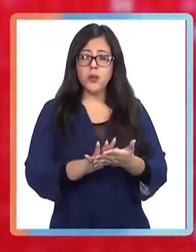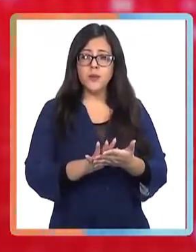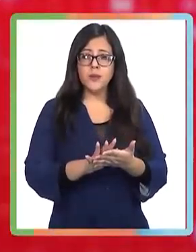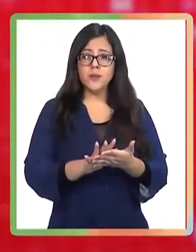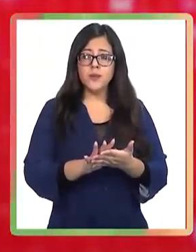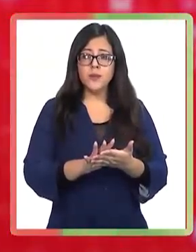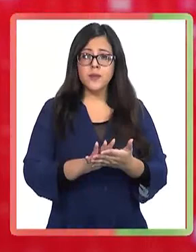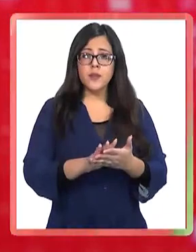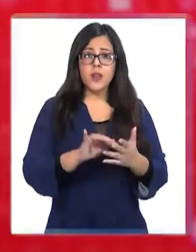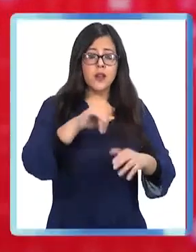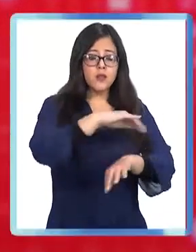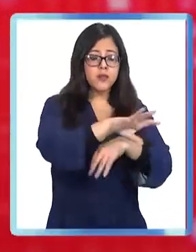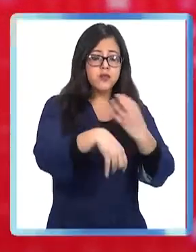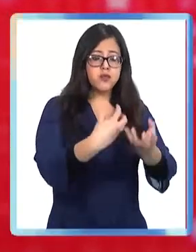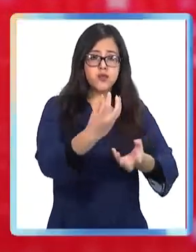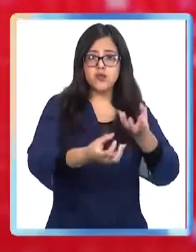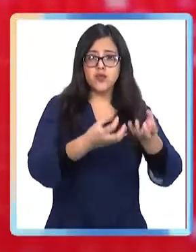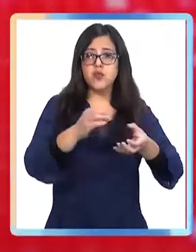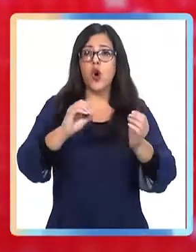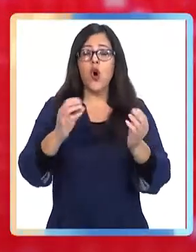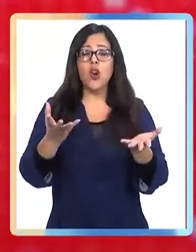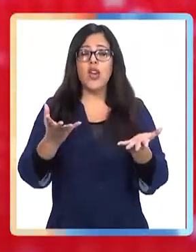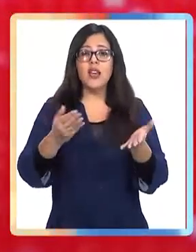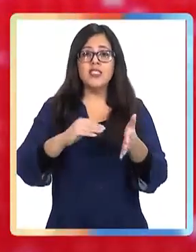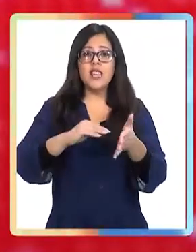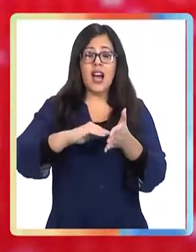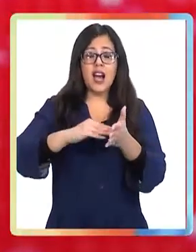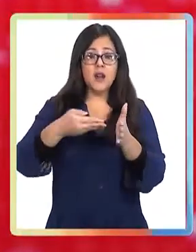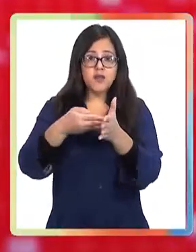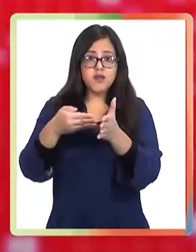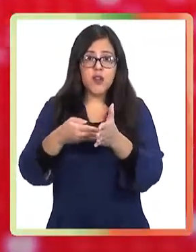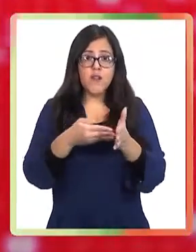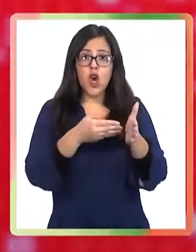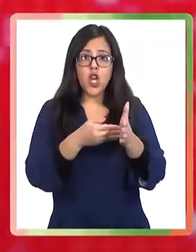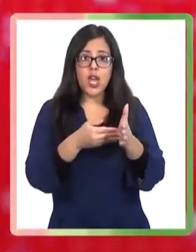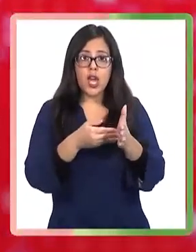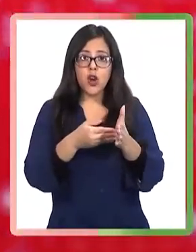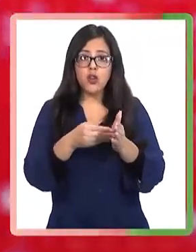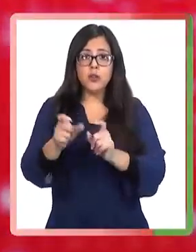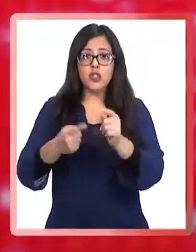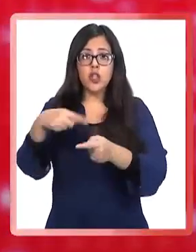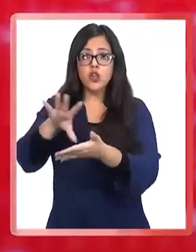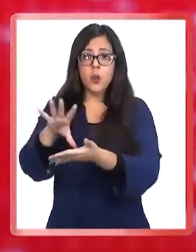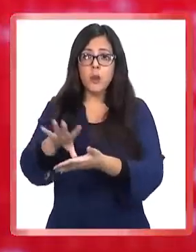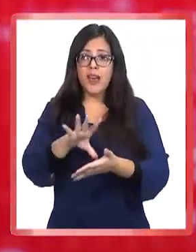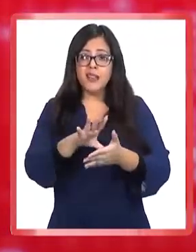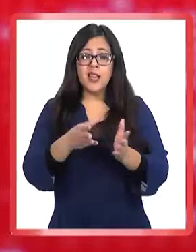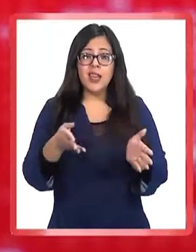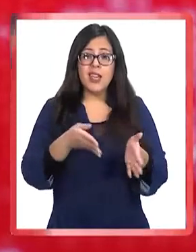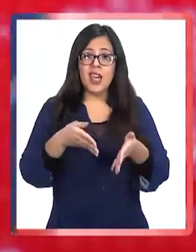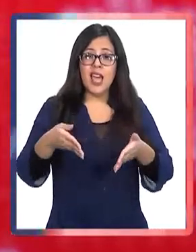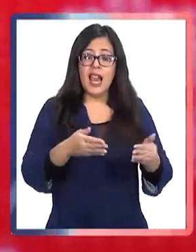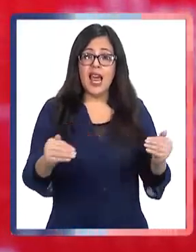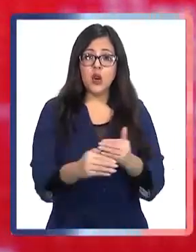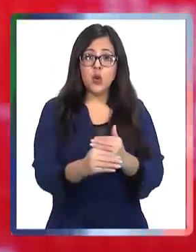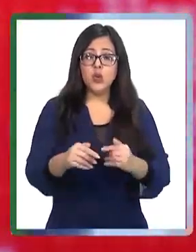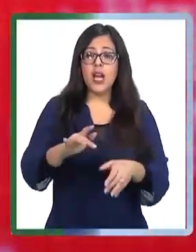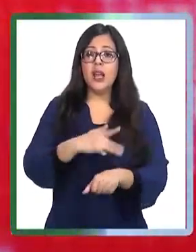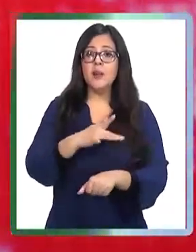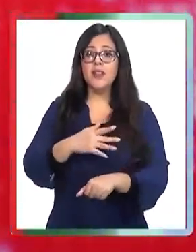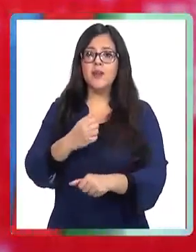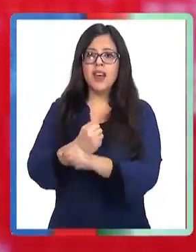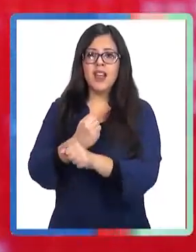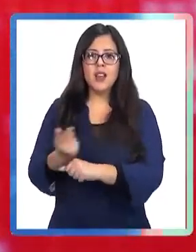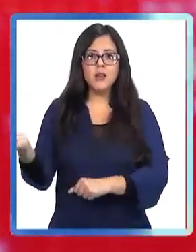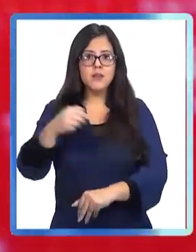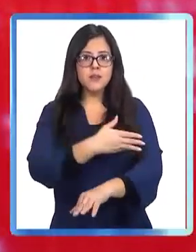han producido barricadas o bloqueos en los caminos, en las rutas por parte de migrantes, lamentablemente Carabineros